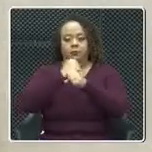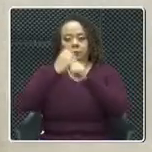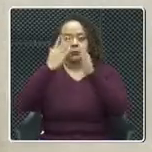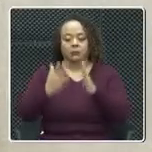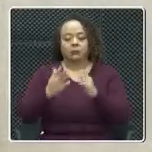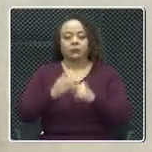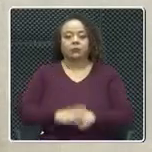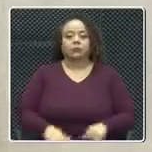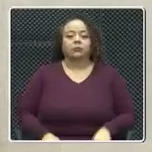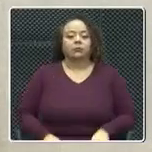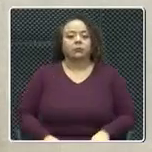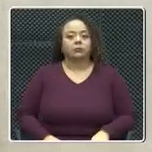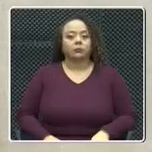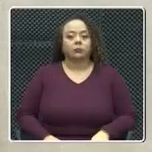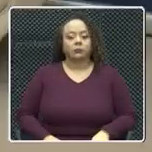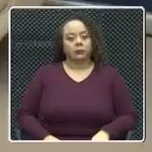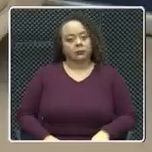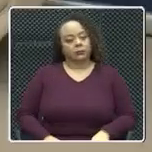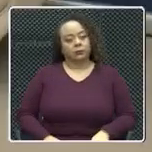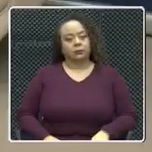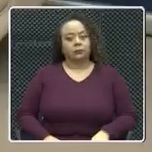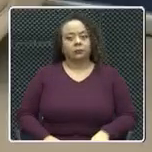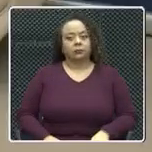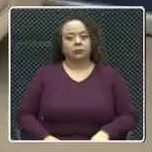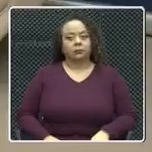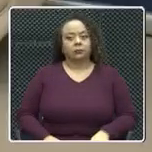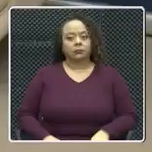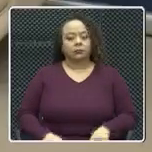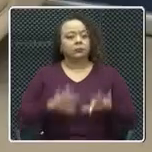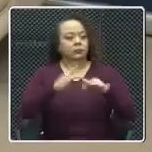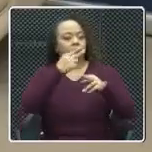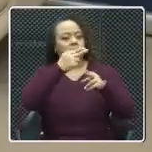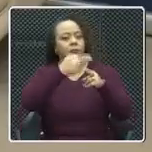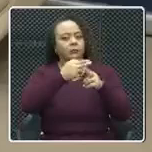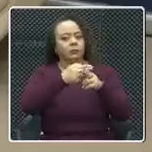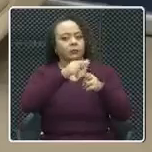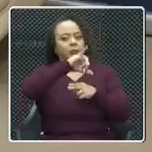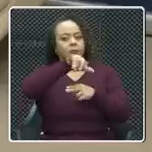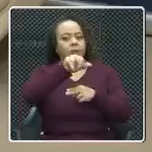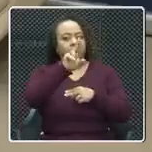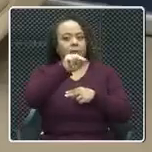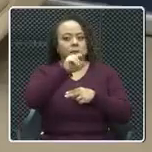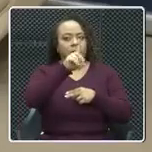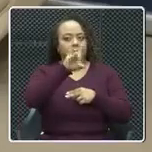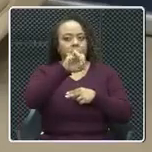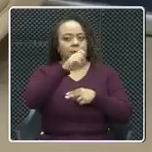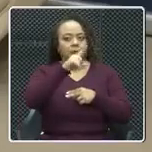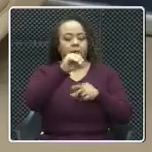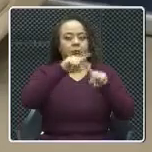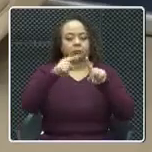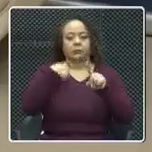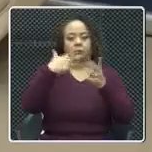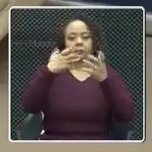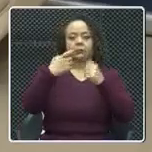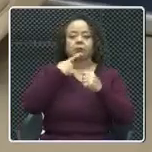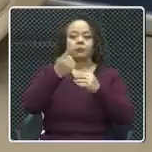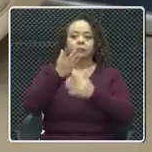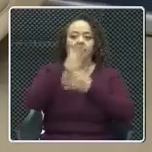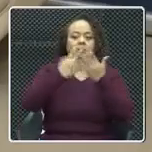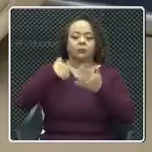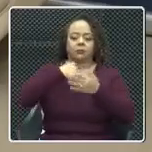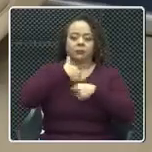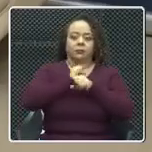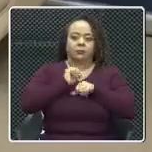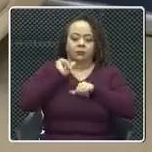que tenemos enfrente. Ok. ¿Cómo se llama el que nos está consultando? Juan Diego. Juan Diego, pero yo sí quiero decirle que estamos haciendo